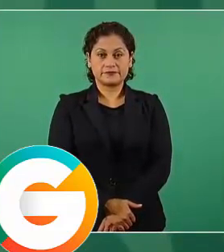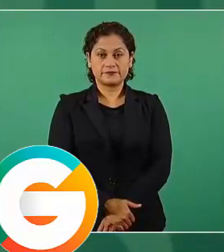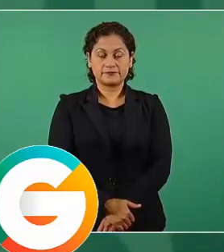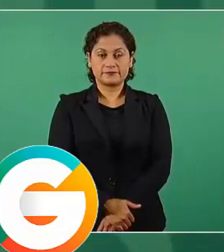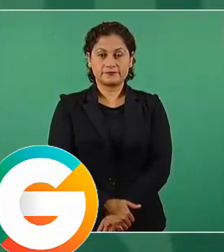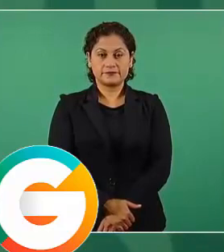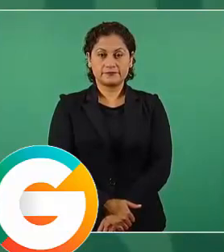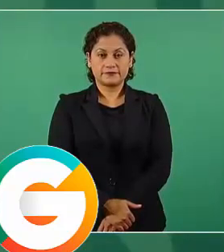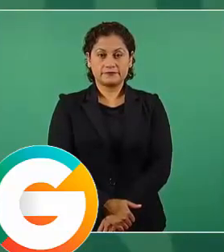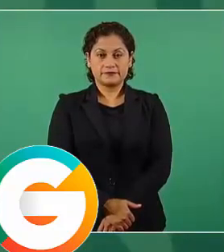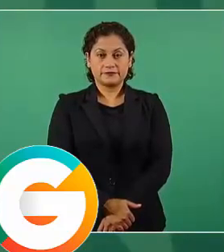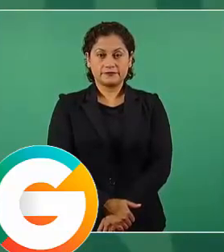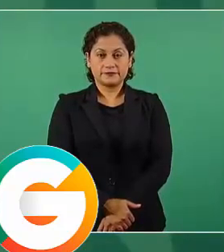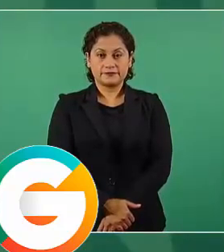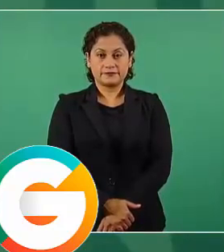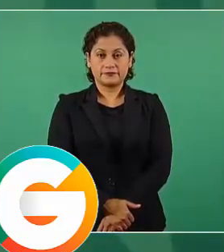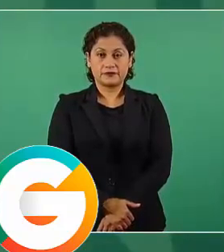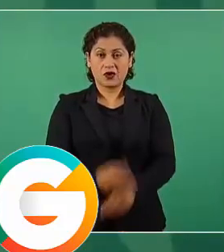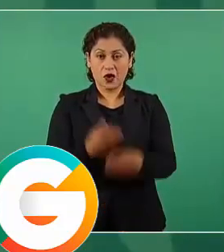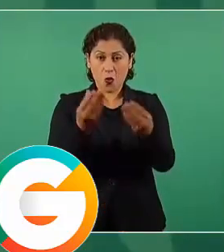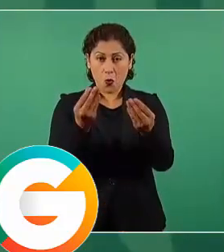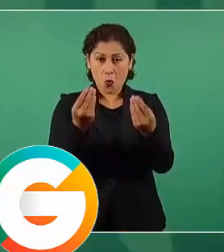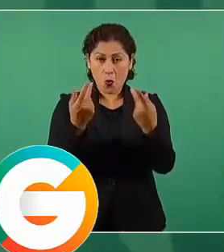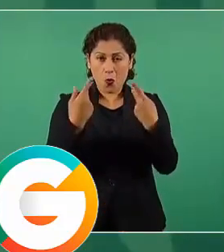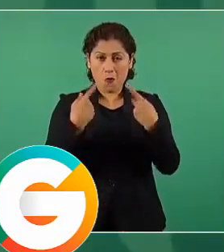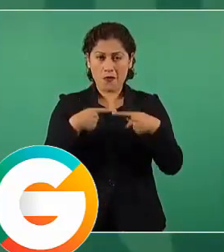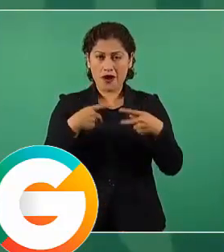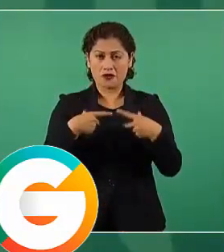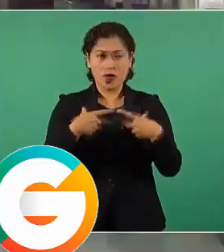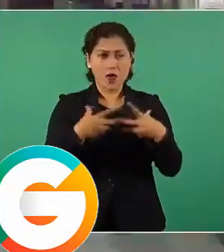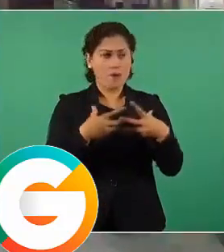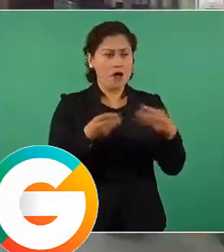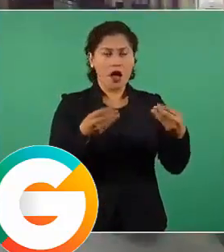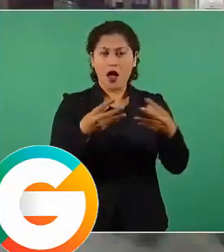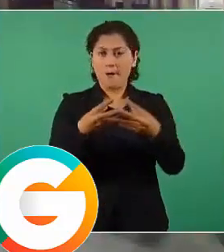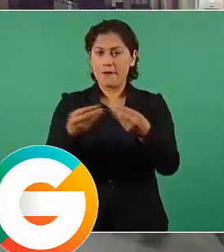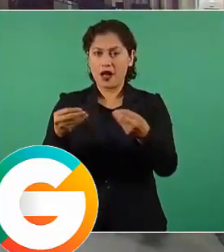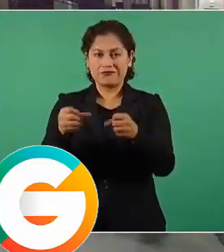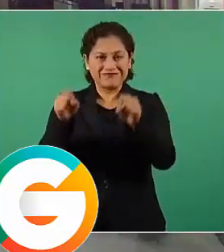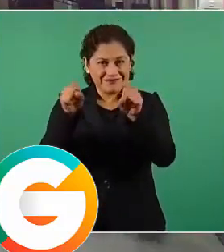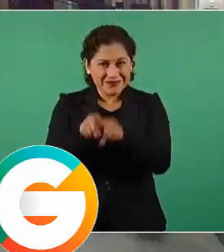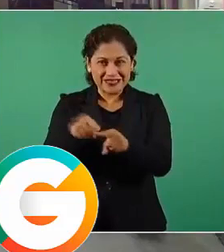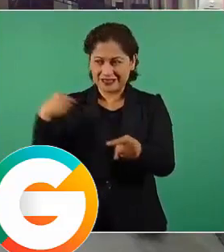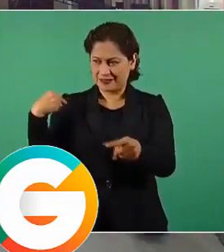muchos de los desaparecidos son de ese entonces.